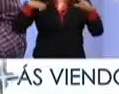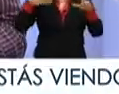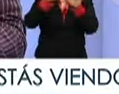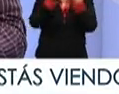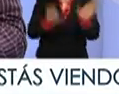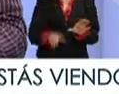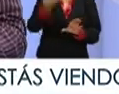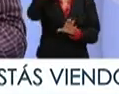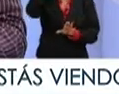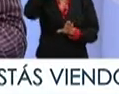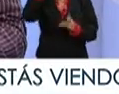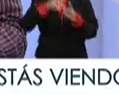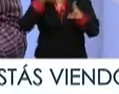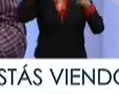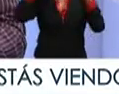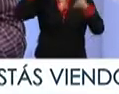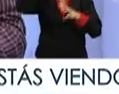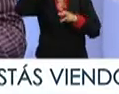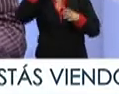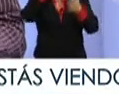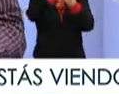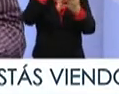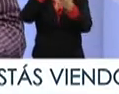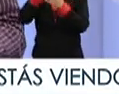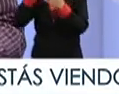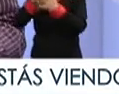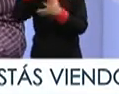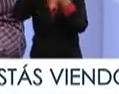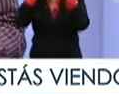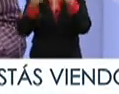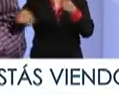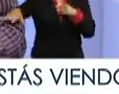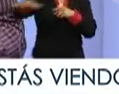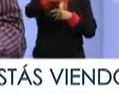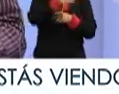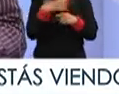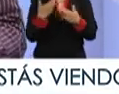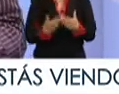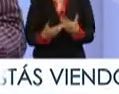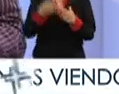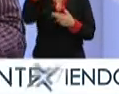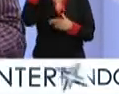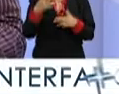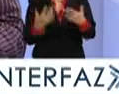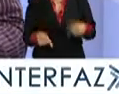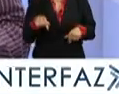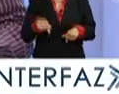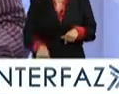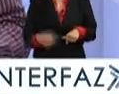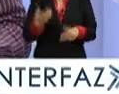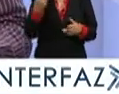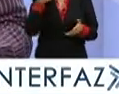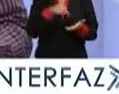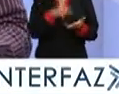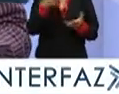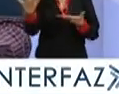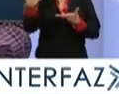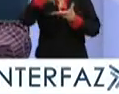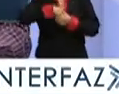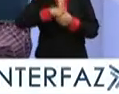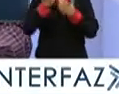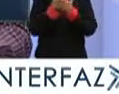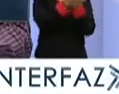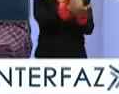de Chapultepec, son visitas culturales y ellos aprenden mucho de la riqueza de nuestro país. Entonces creo que esta integración,